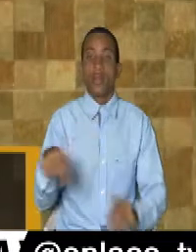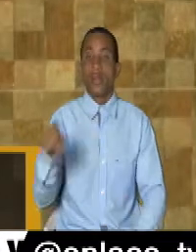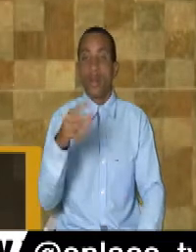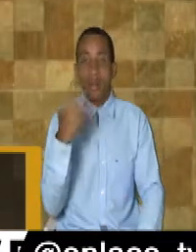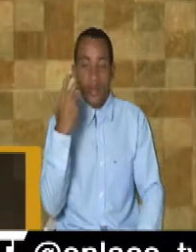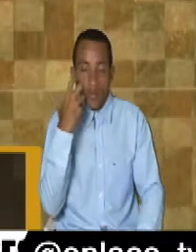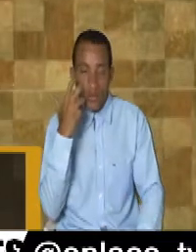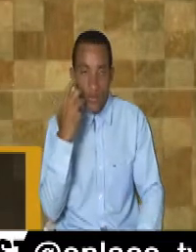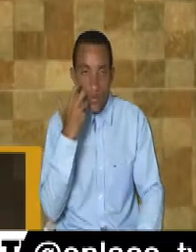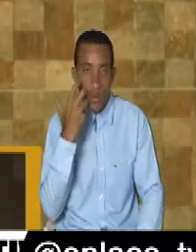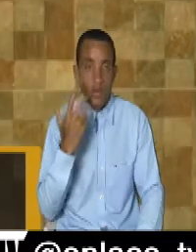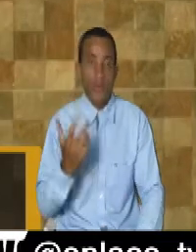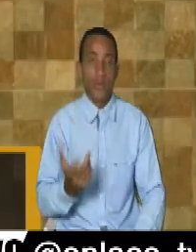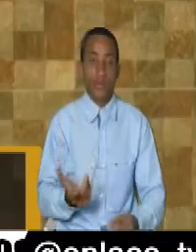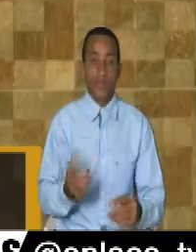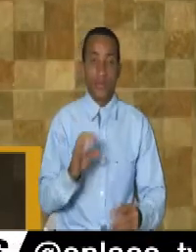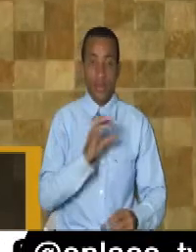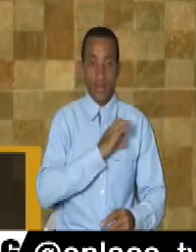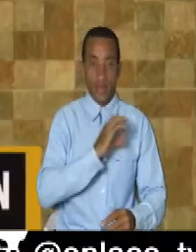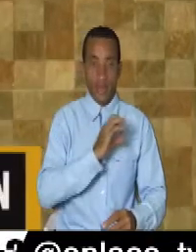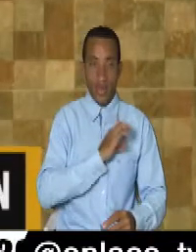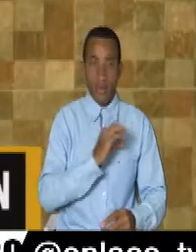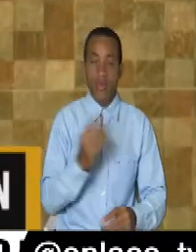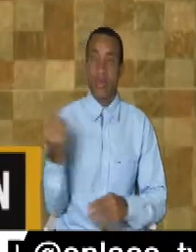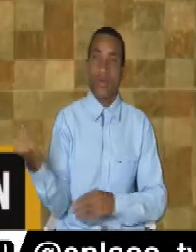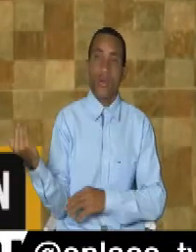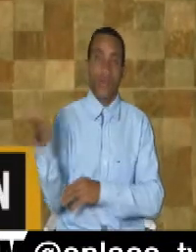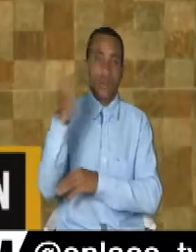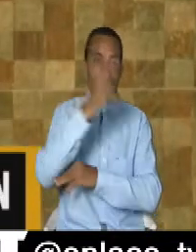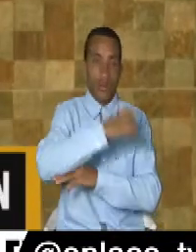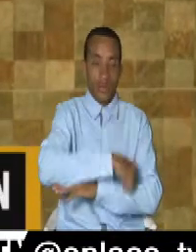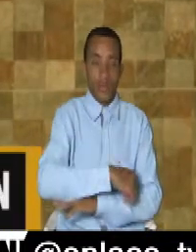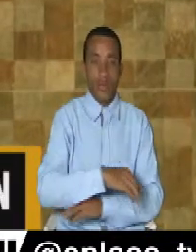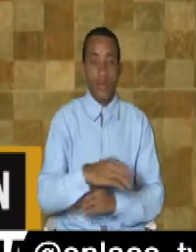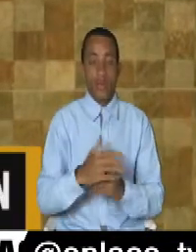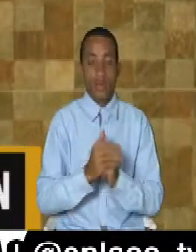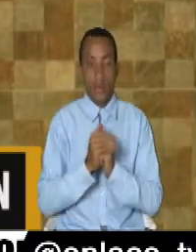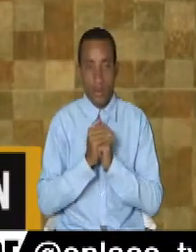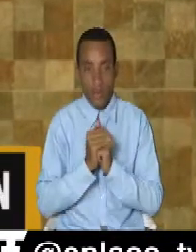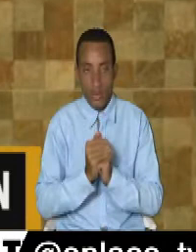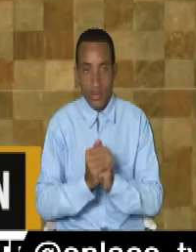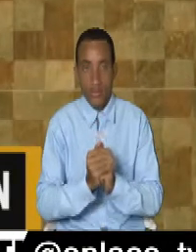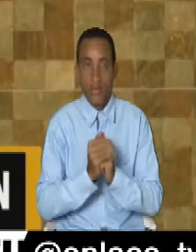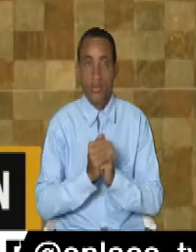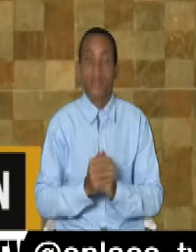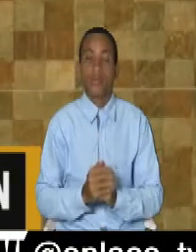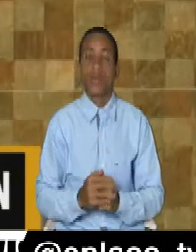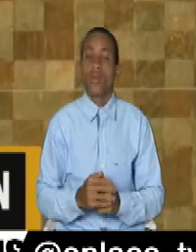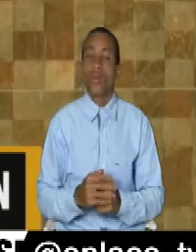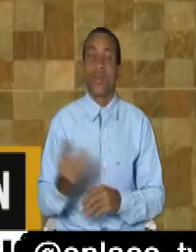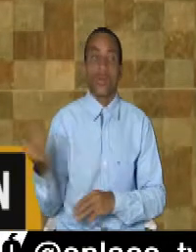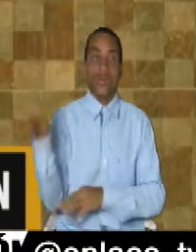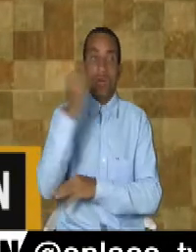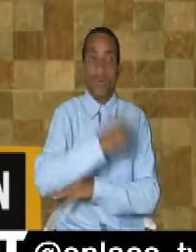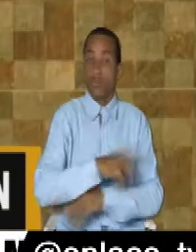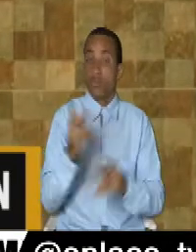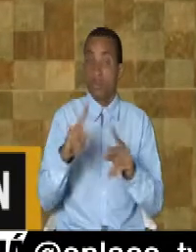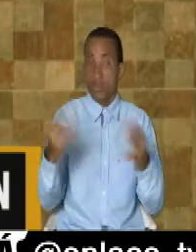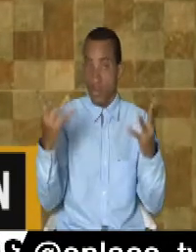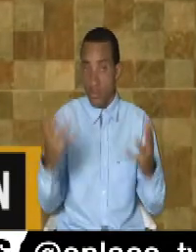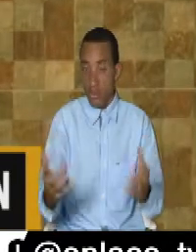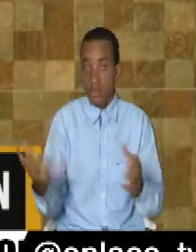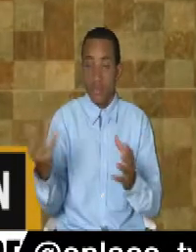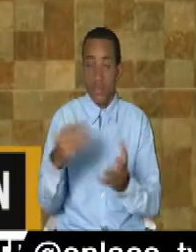el sábado todo el santo día en oración con las personas que quieran acompañar